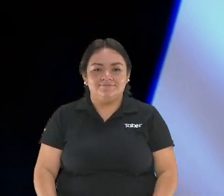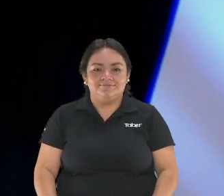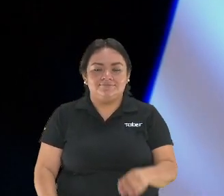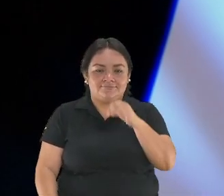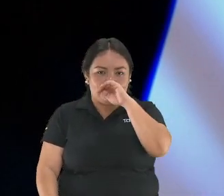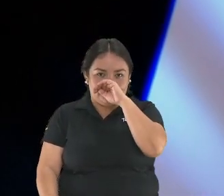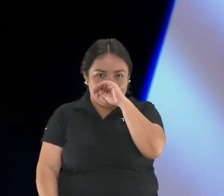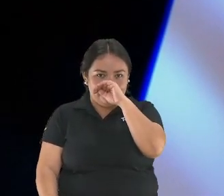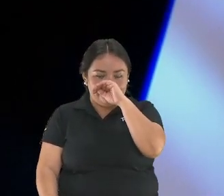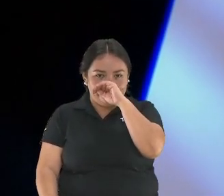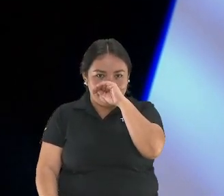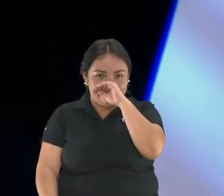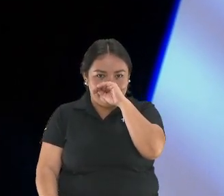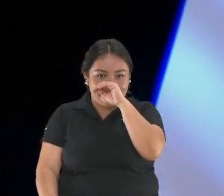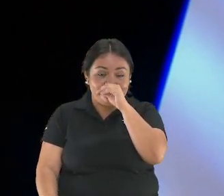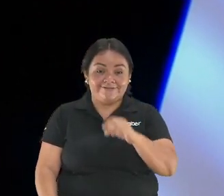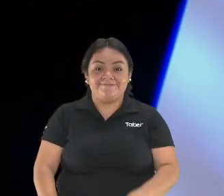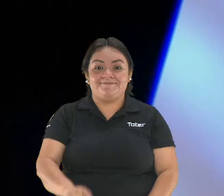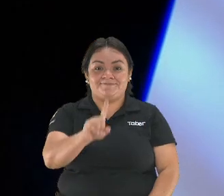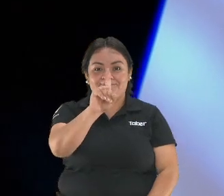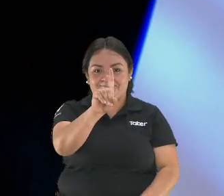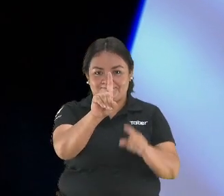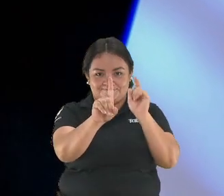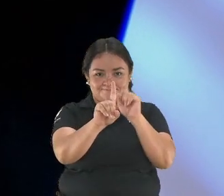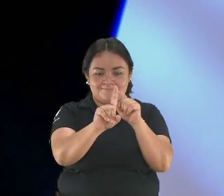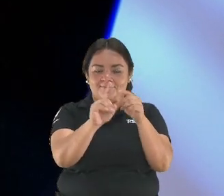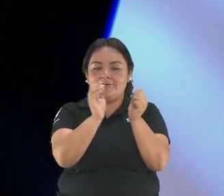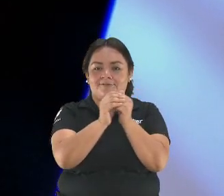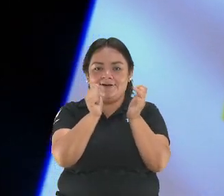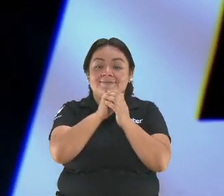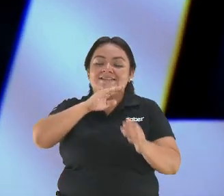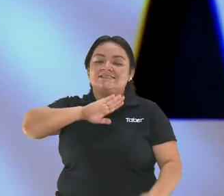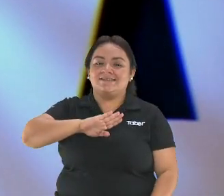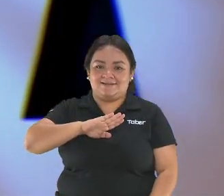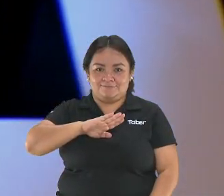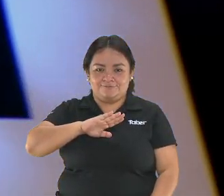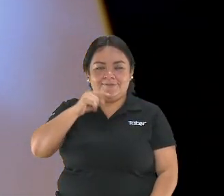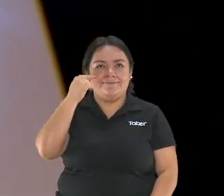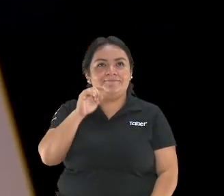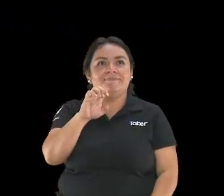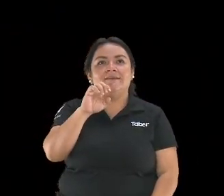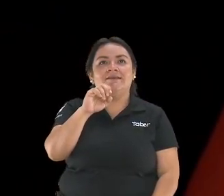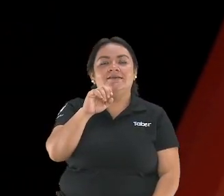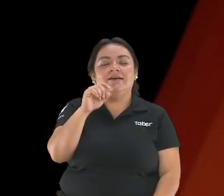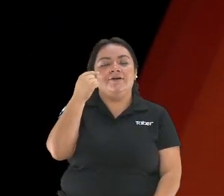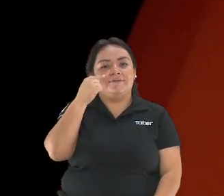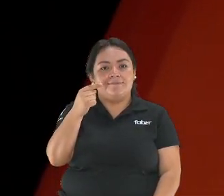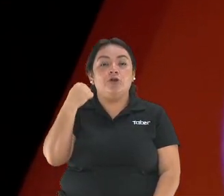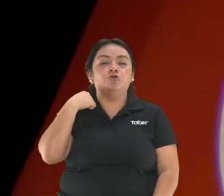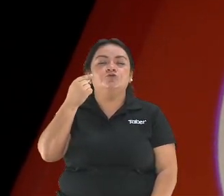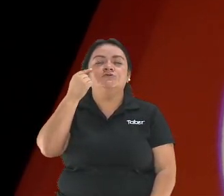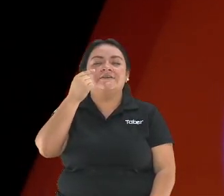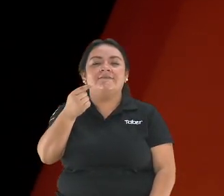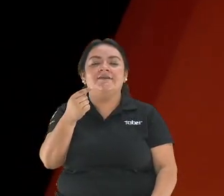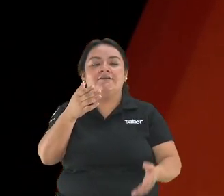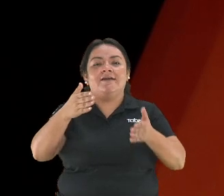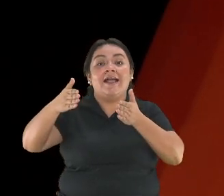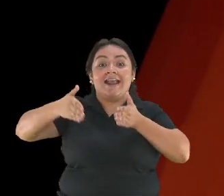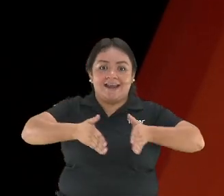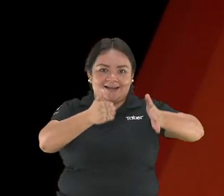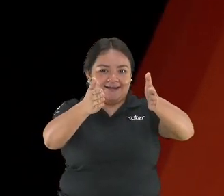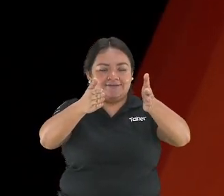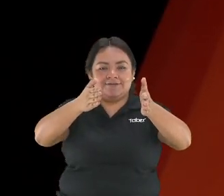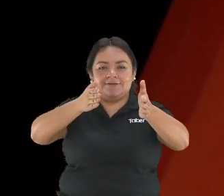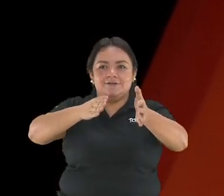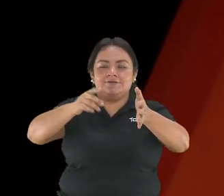el primero erosiona para que entienda la erosión es como cuando usted va en carretera y se van cayendo la